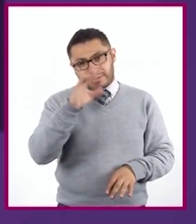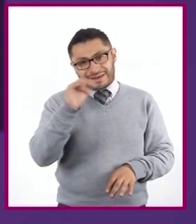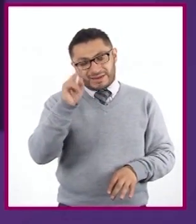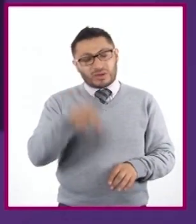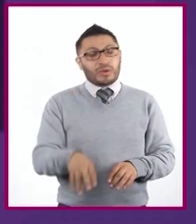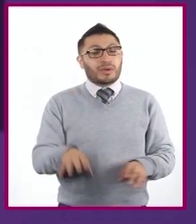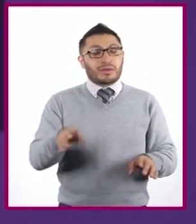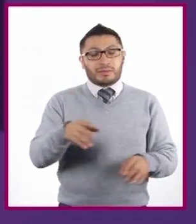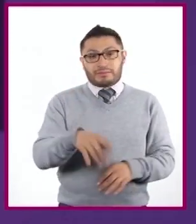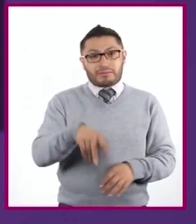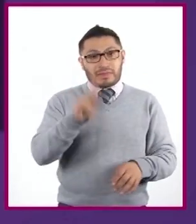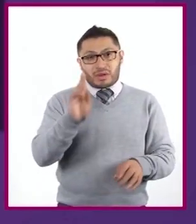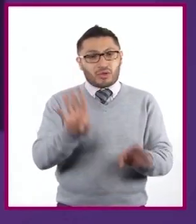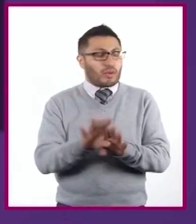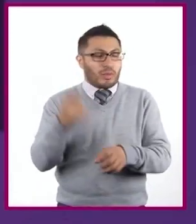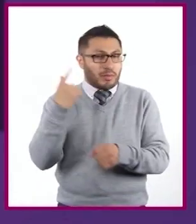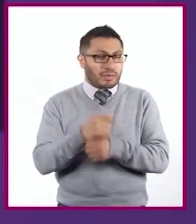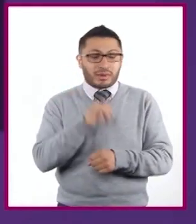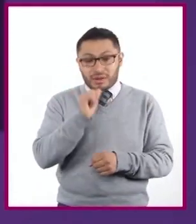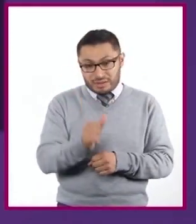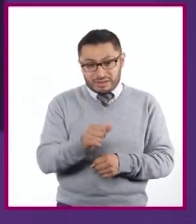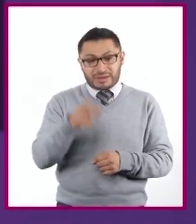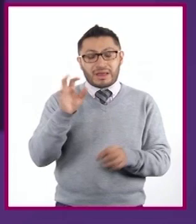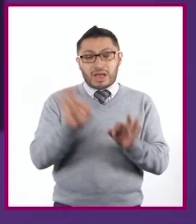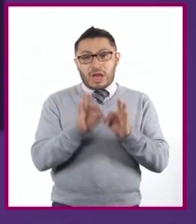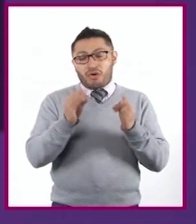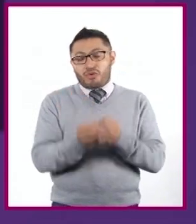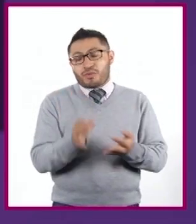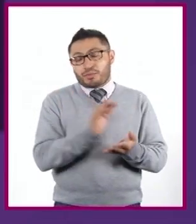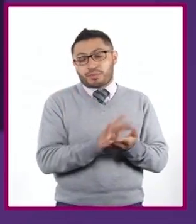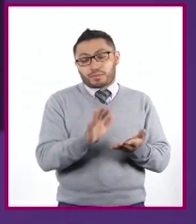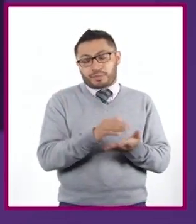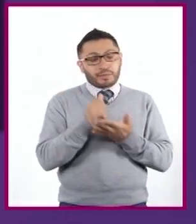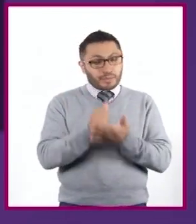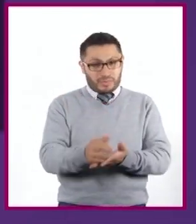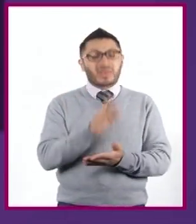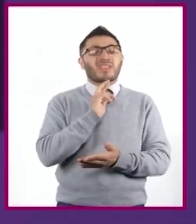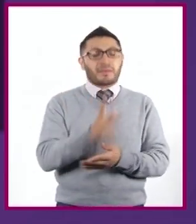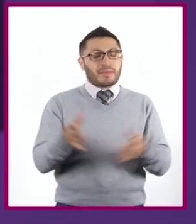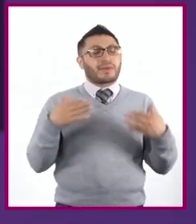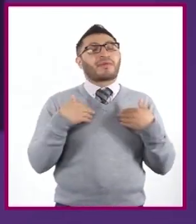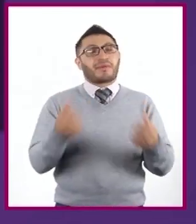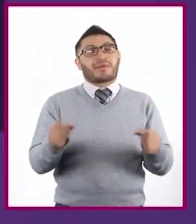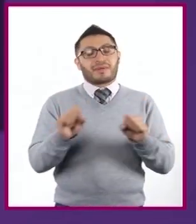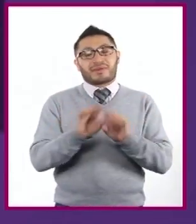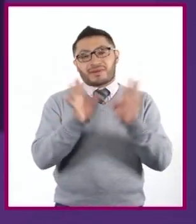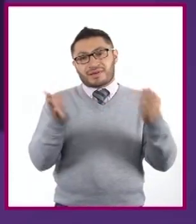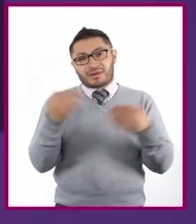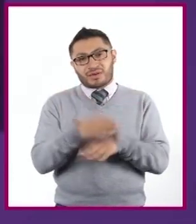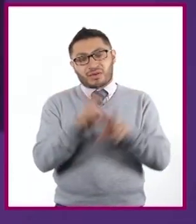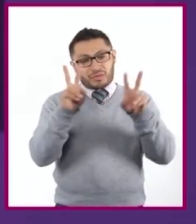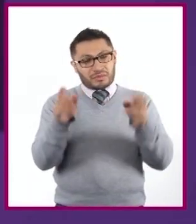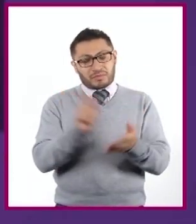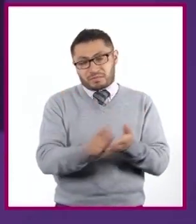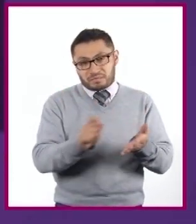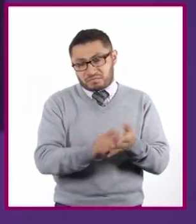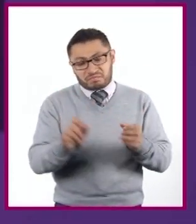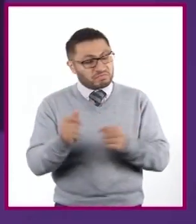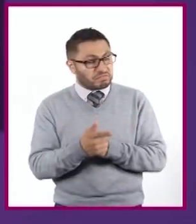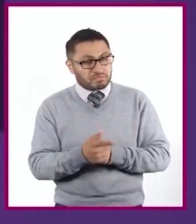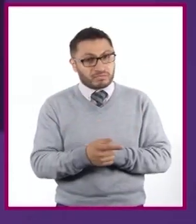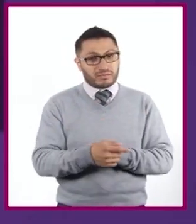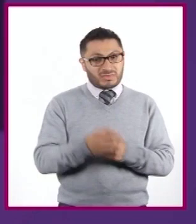Una estrategia lectora que nos ayuda a mejorar la comprensión de un texto. Ahora